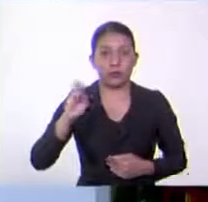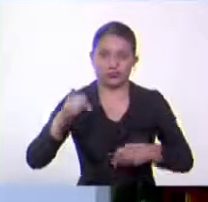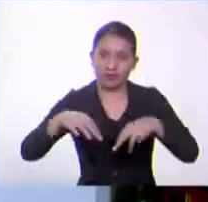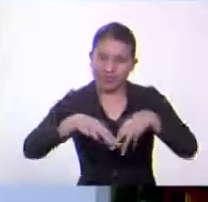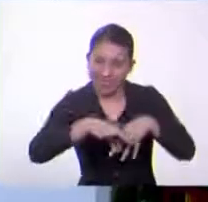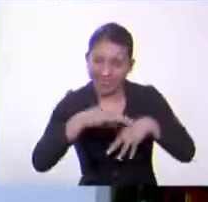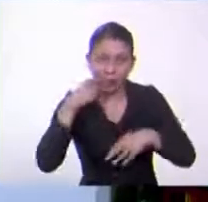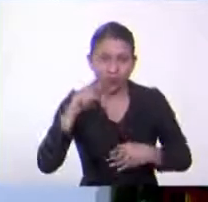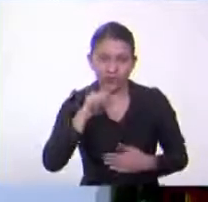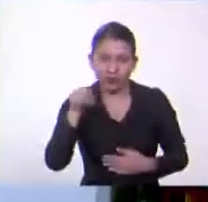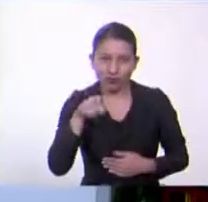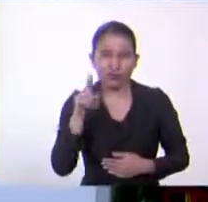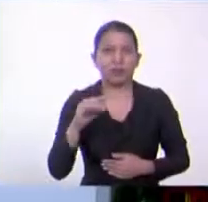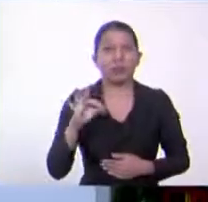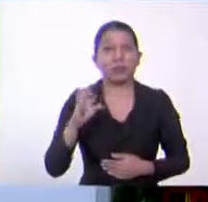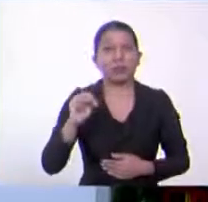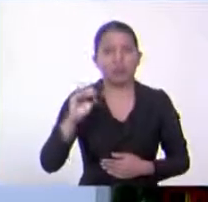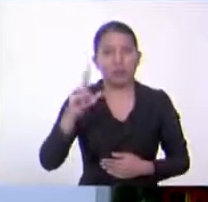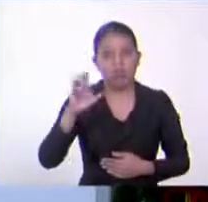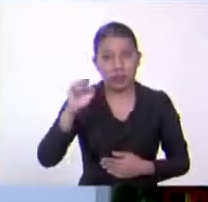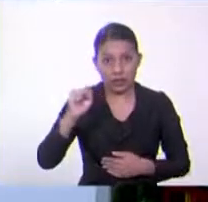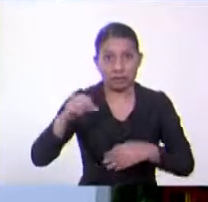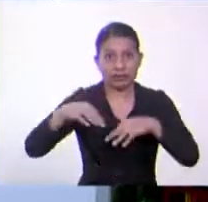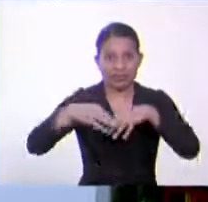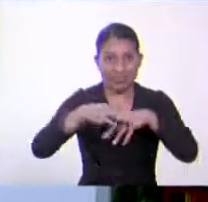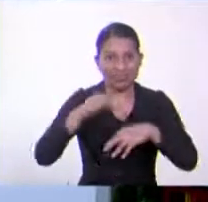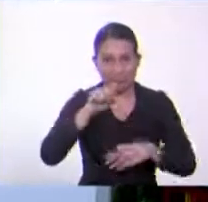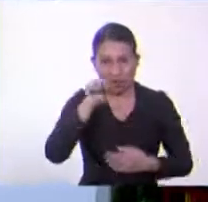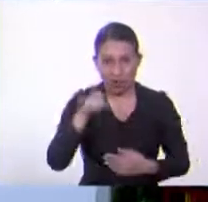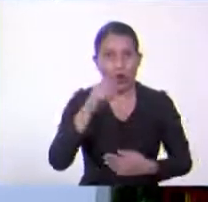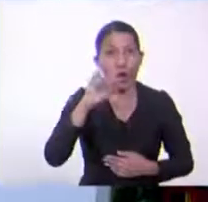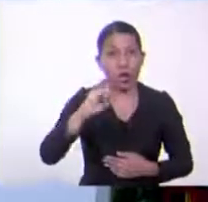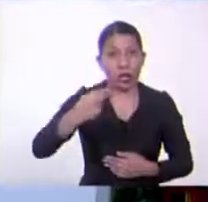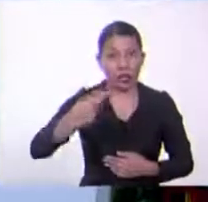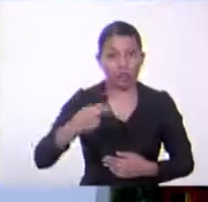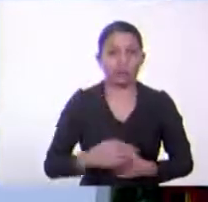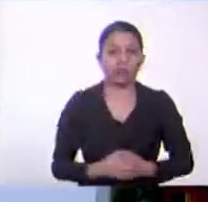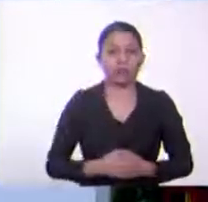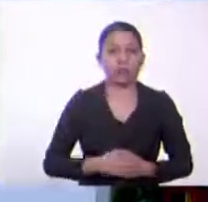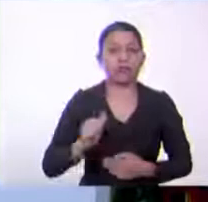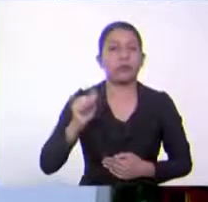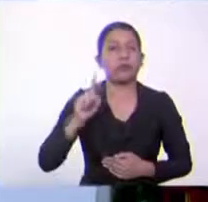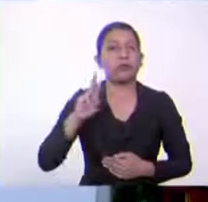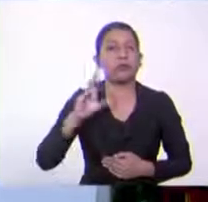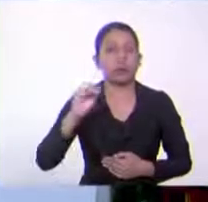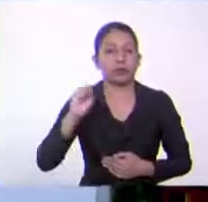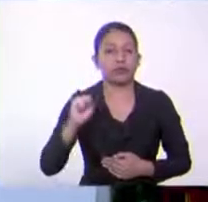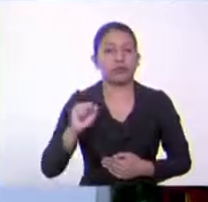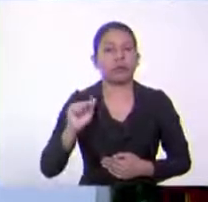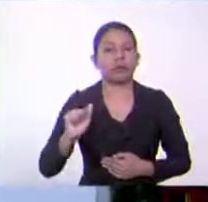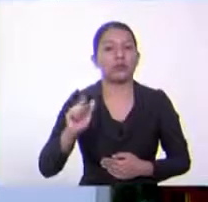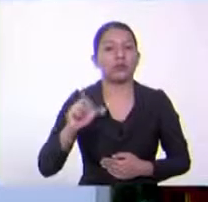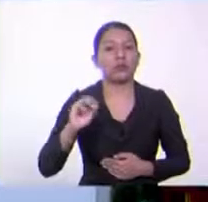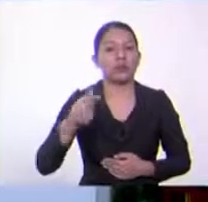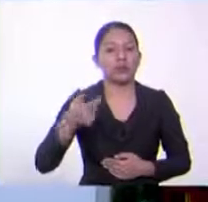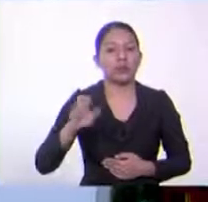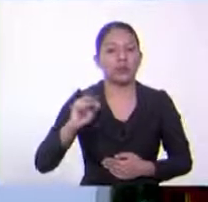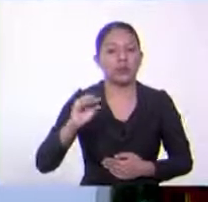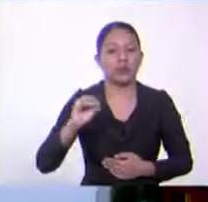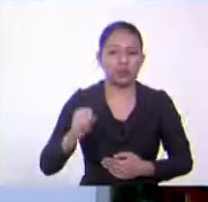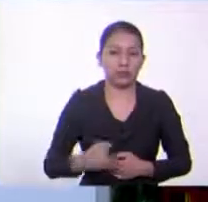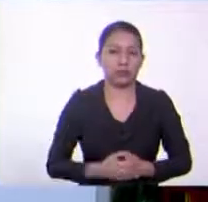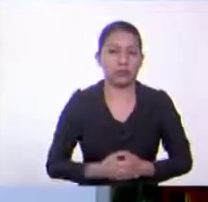Los fenoles el anillo con un OH. Y los aluros, el grupo funcional, son los halógenos.